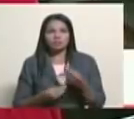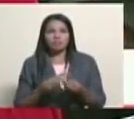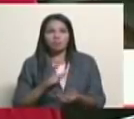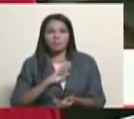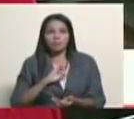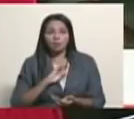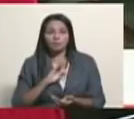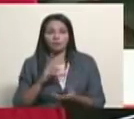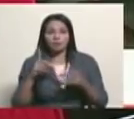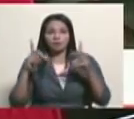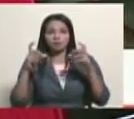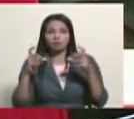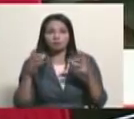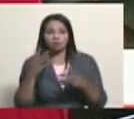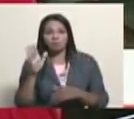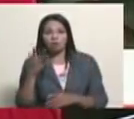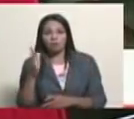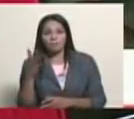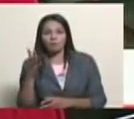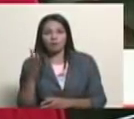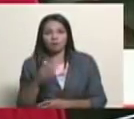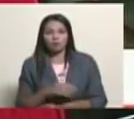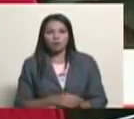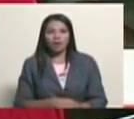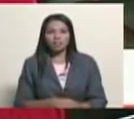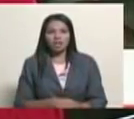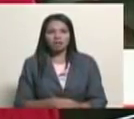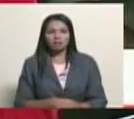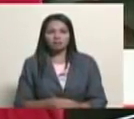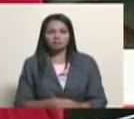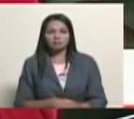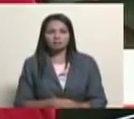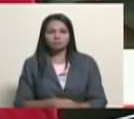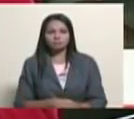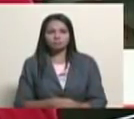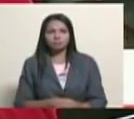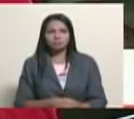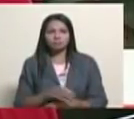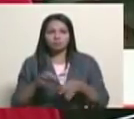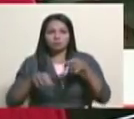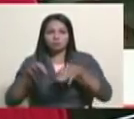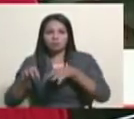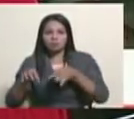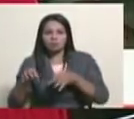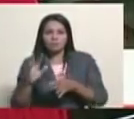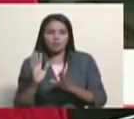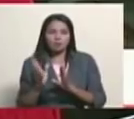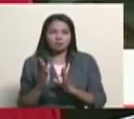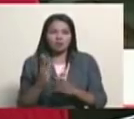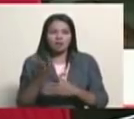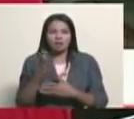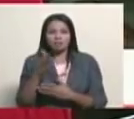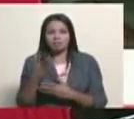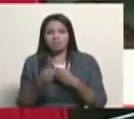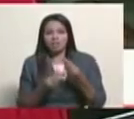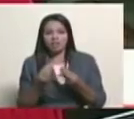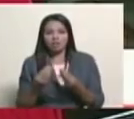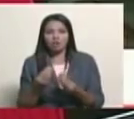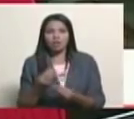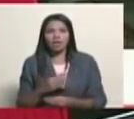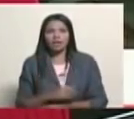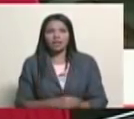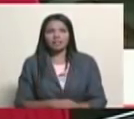aquí sembramos tal cosa, aquí va creciendo. Los campesinos allá en Yaracuy, en Yaritagua, que ya el arroz va